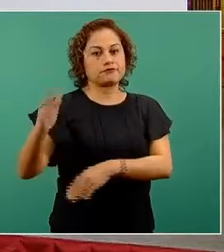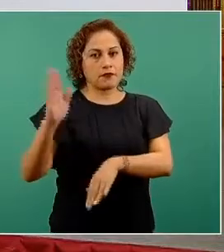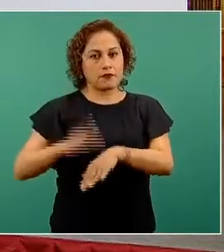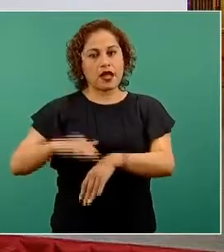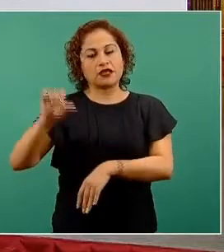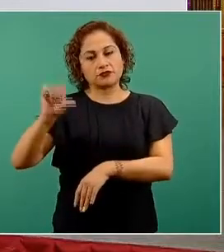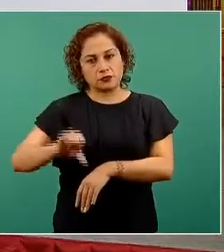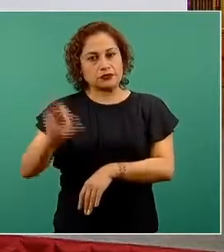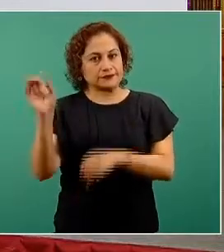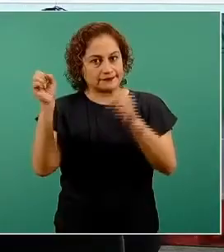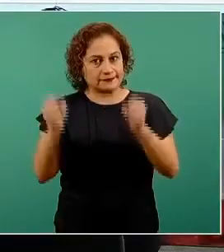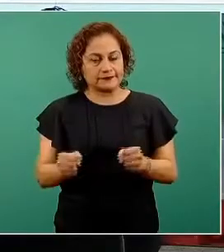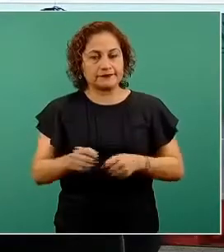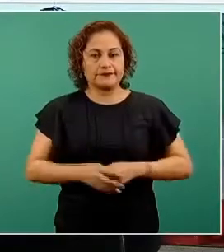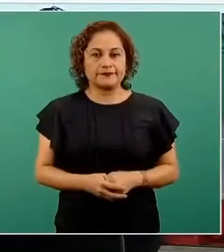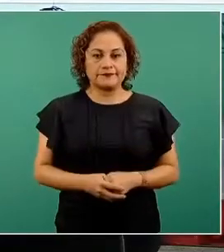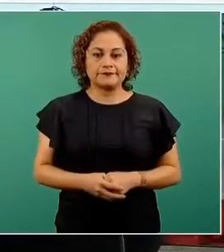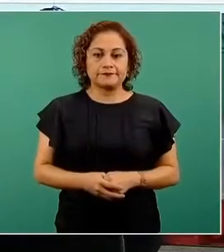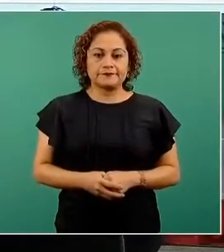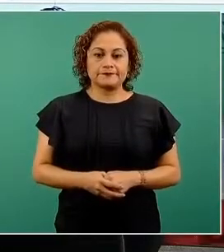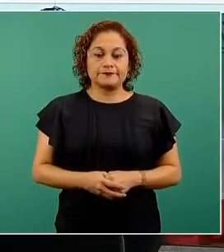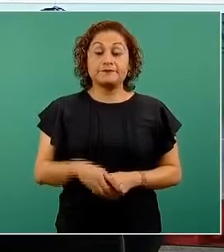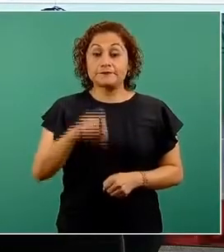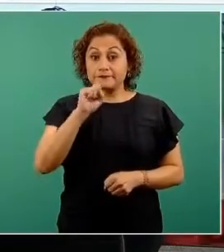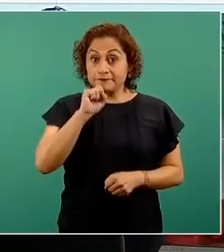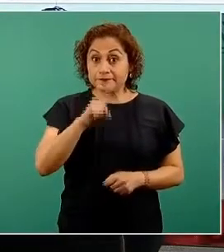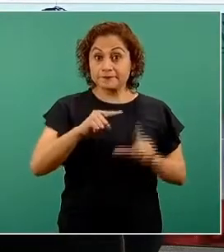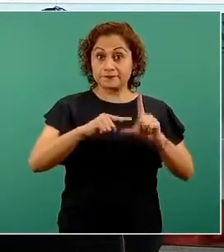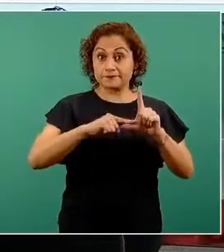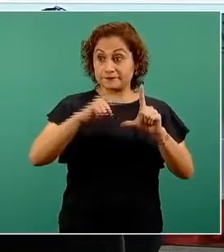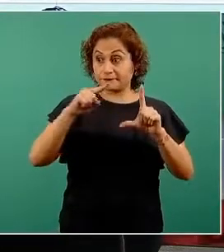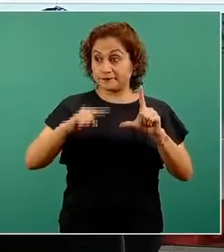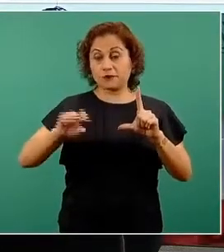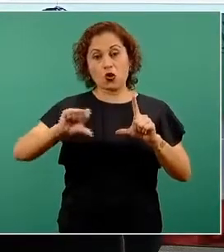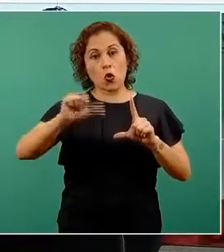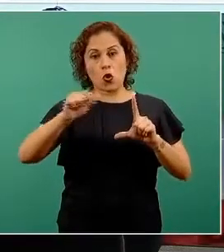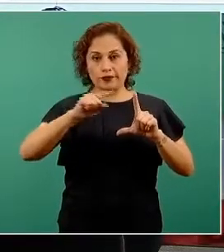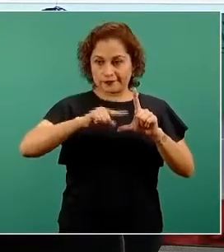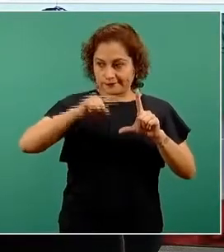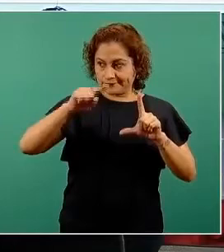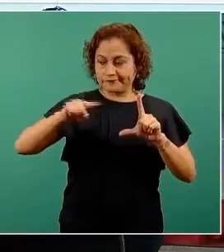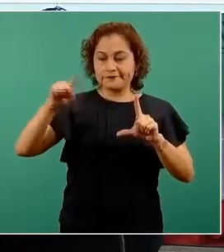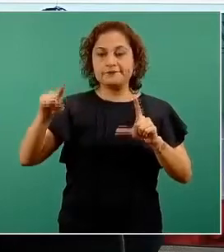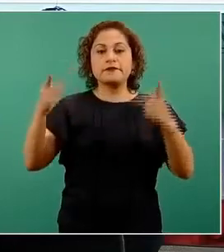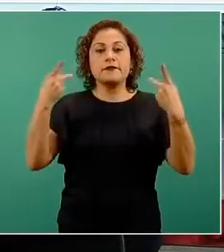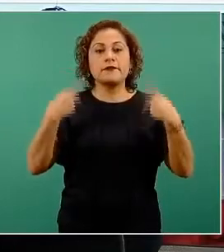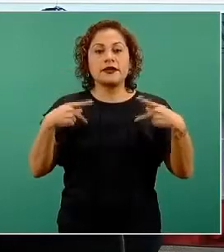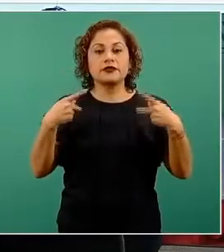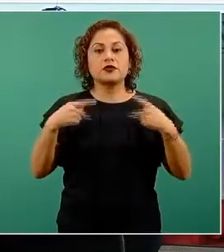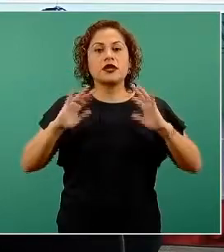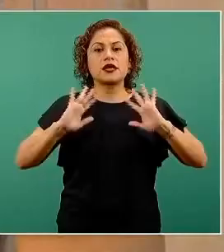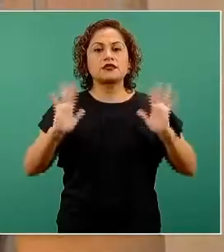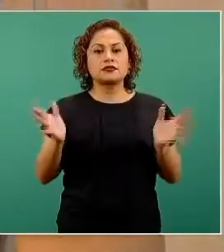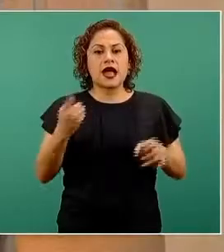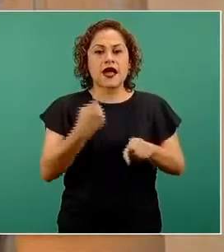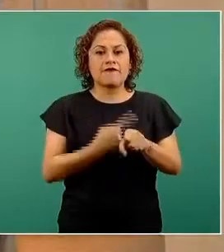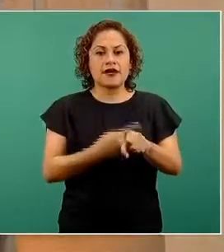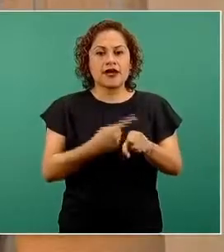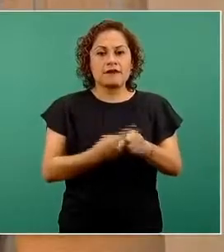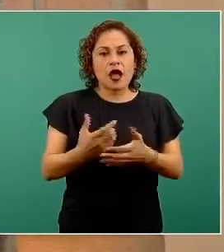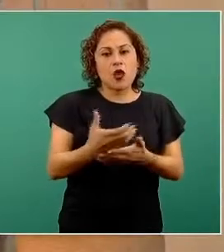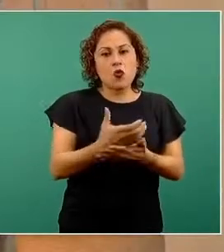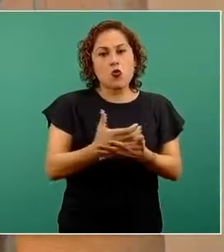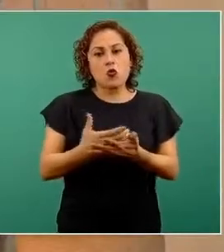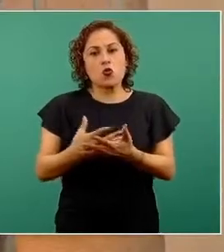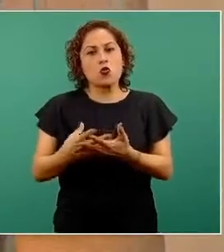día de hoy. Continúa también la curva paralela de personas que se están recuperando de la